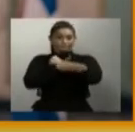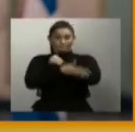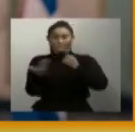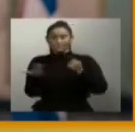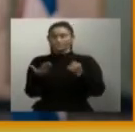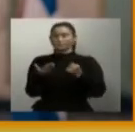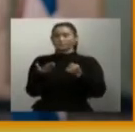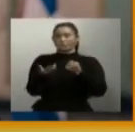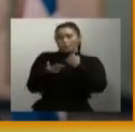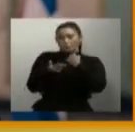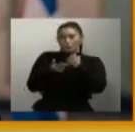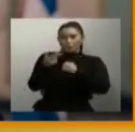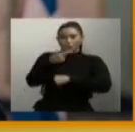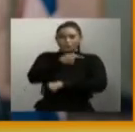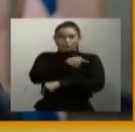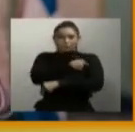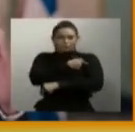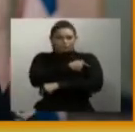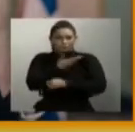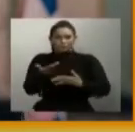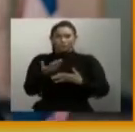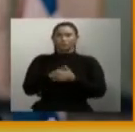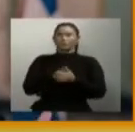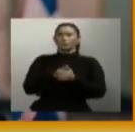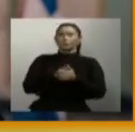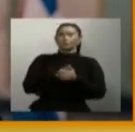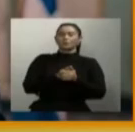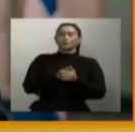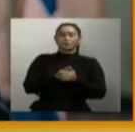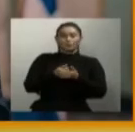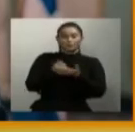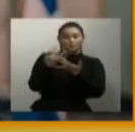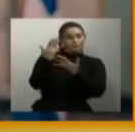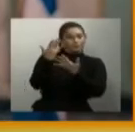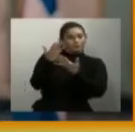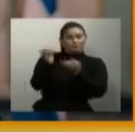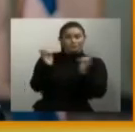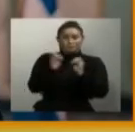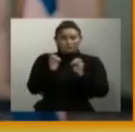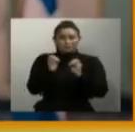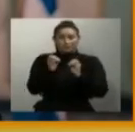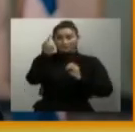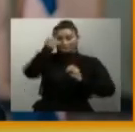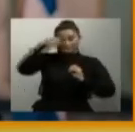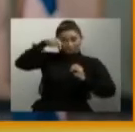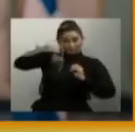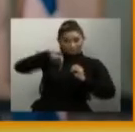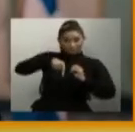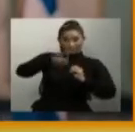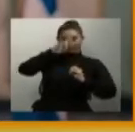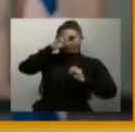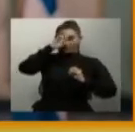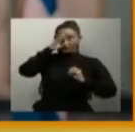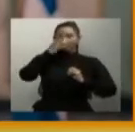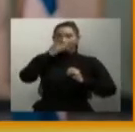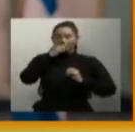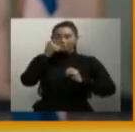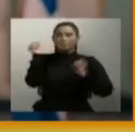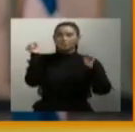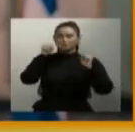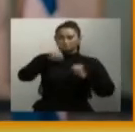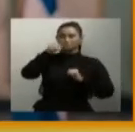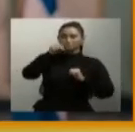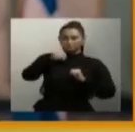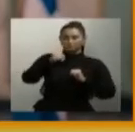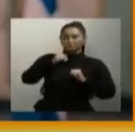es que puede ser una nación rica si se administra mejor pero bueno hasta este momento estamos viviendo como